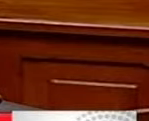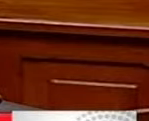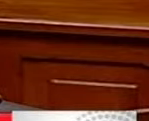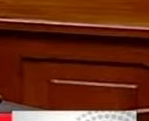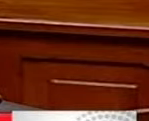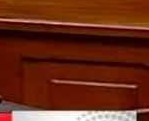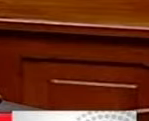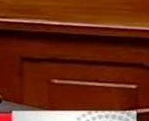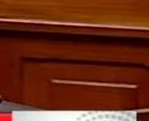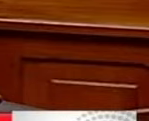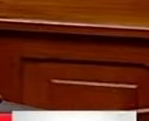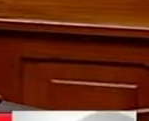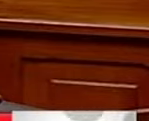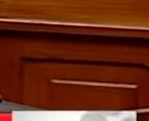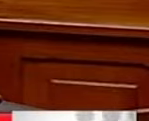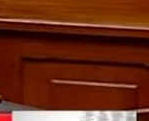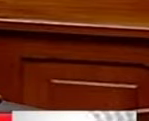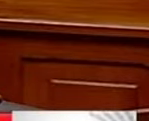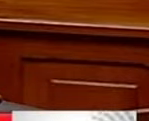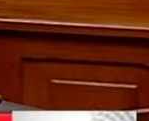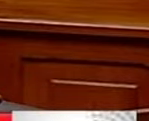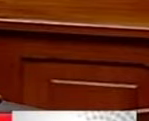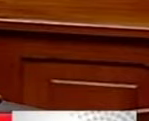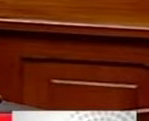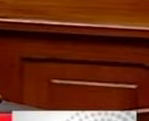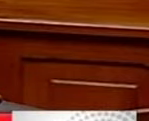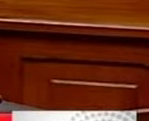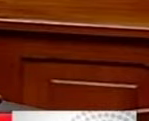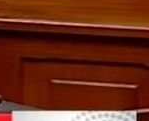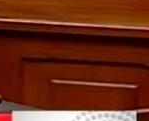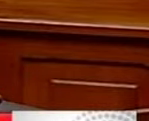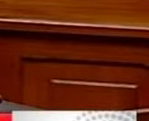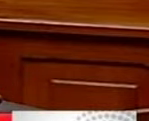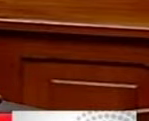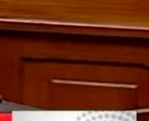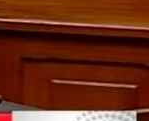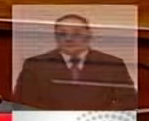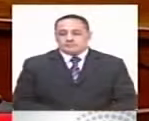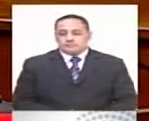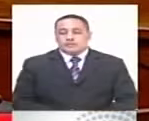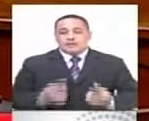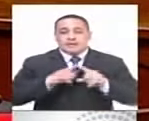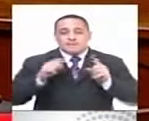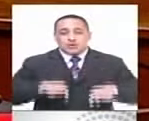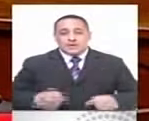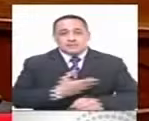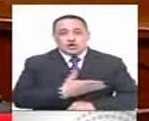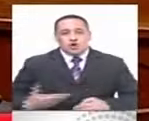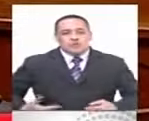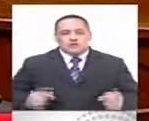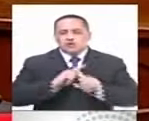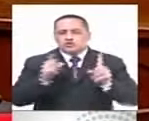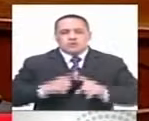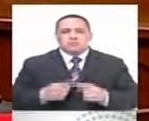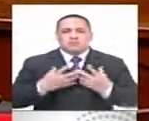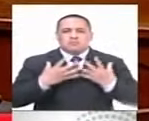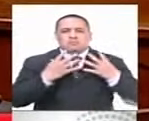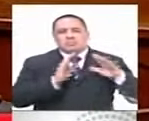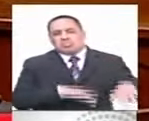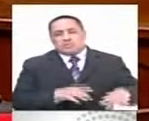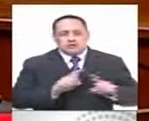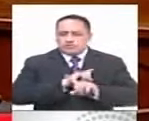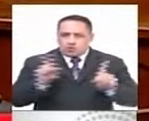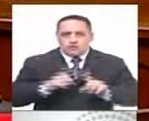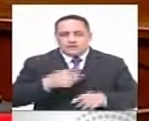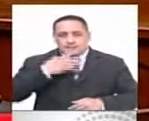identificar claramente en situaciones cotidianas. Pero este gobierno no se resignará frente a tal lamentable realidad.